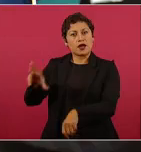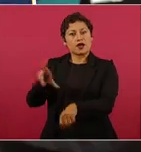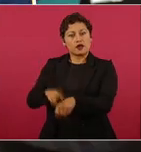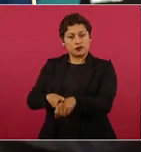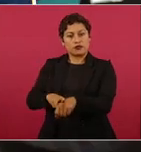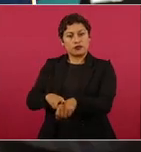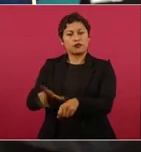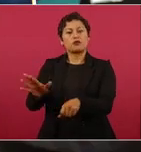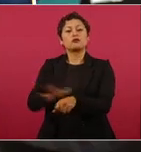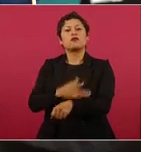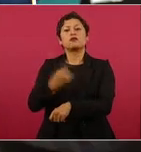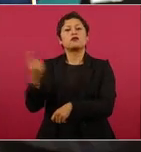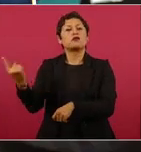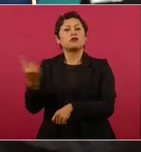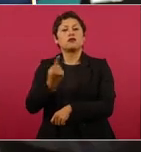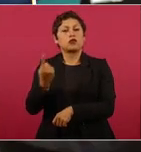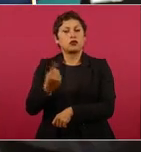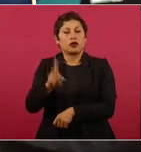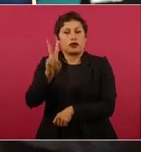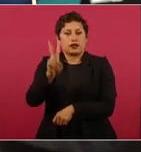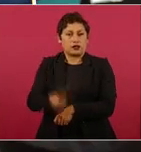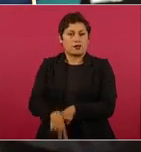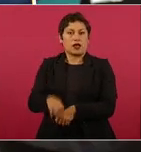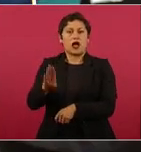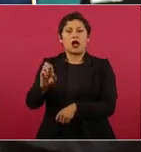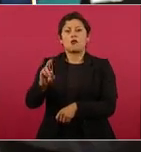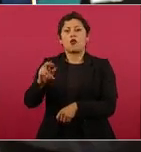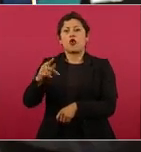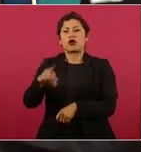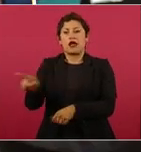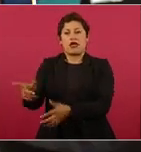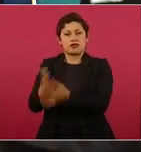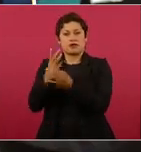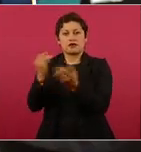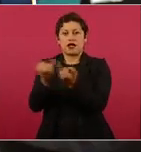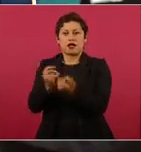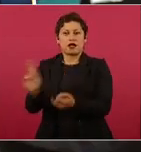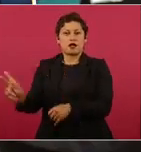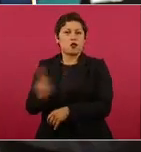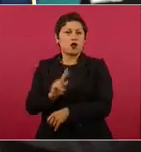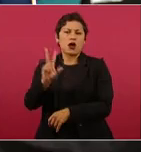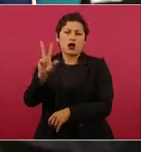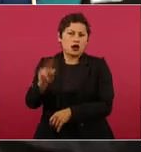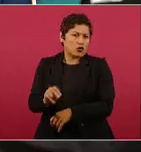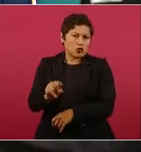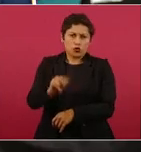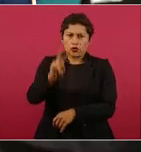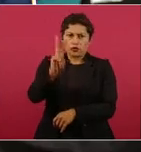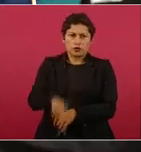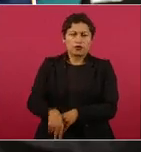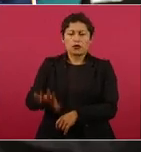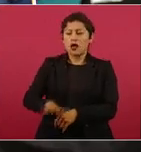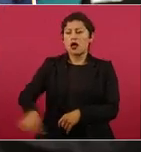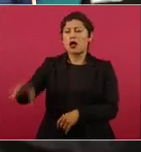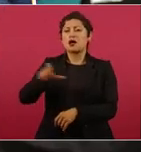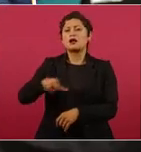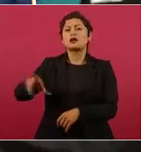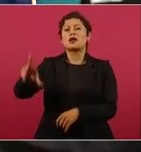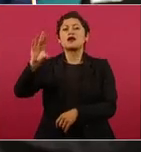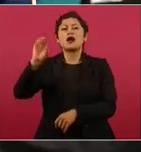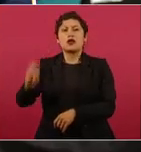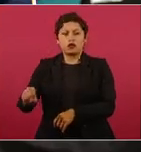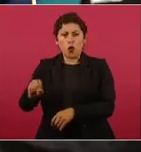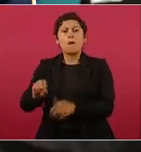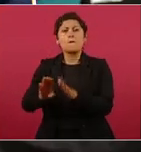que Carlos Acuín no es igual que Borge, porque no lo es, y que hubo mejoras en muchas cosas. Quintana Roo no era antes en lo que